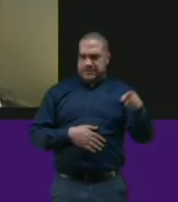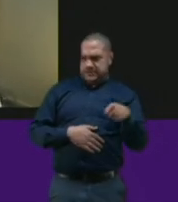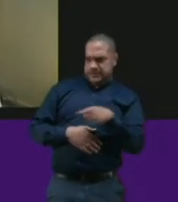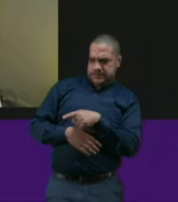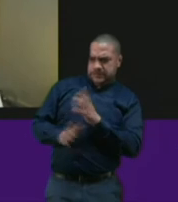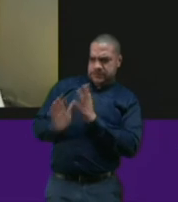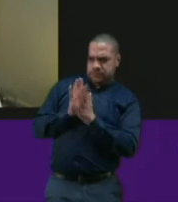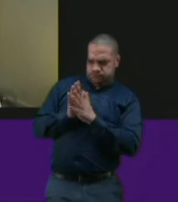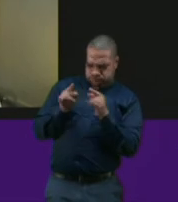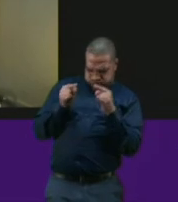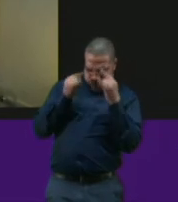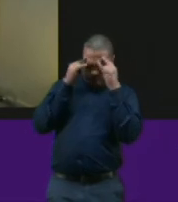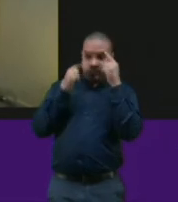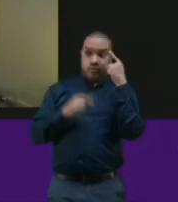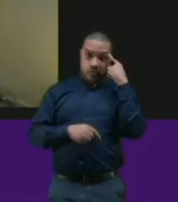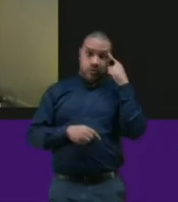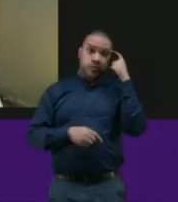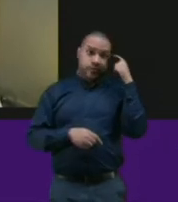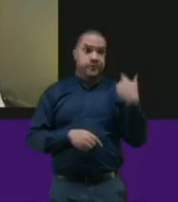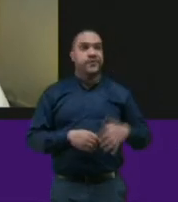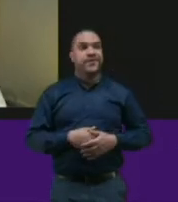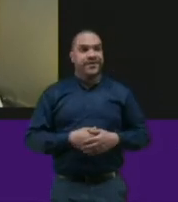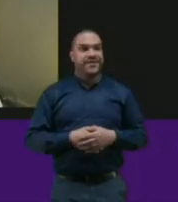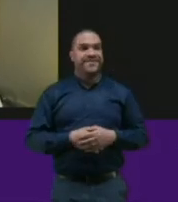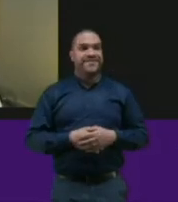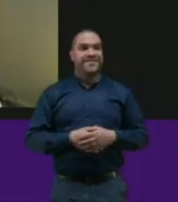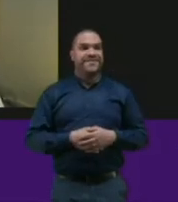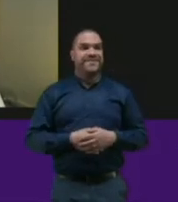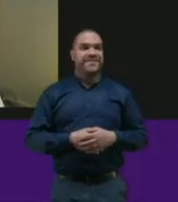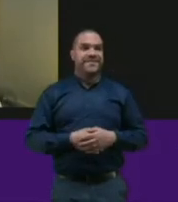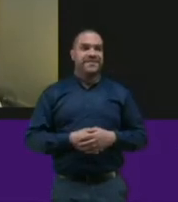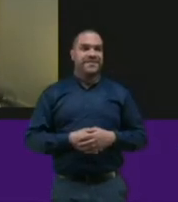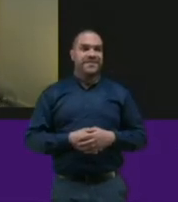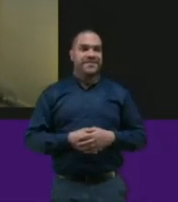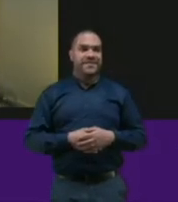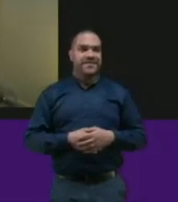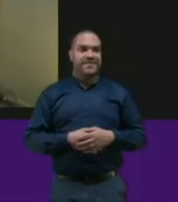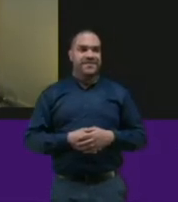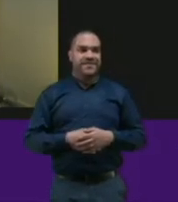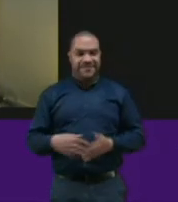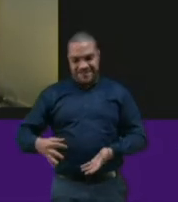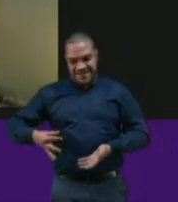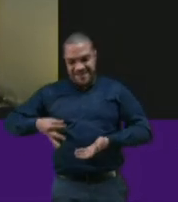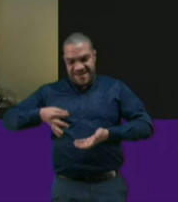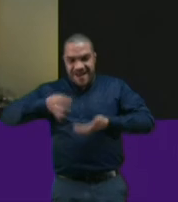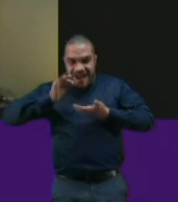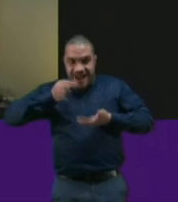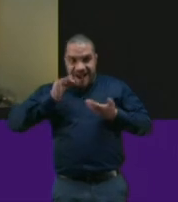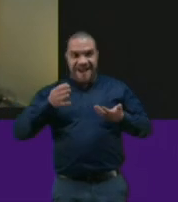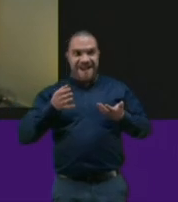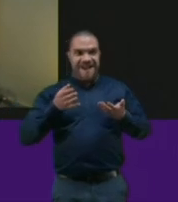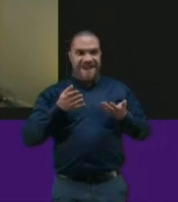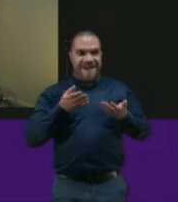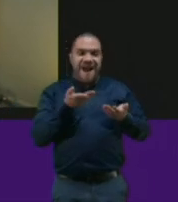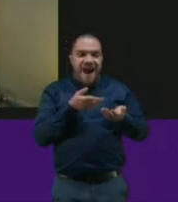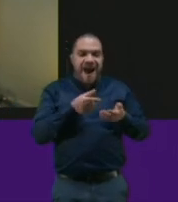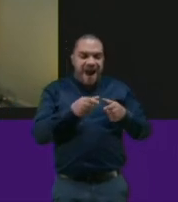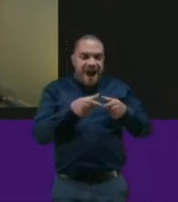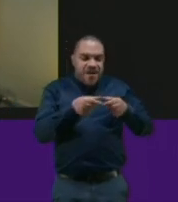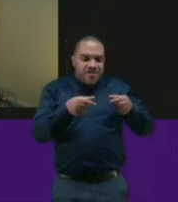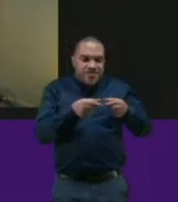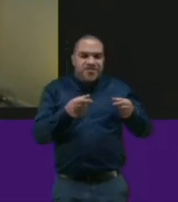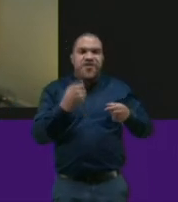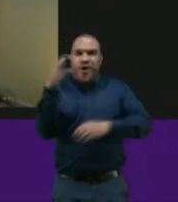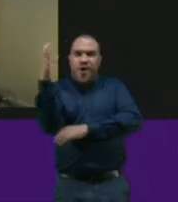Bueno. Le regalo un cafecito y a Chiras. para ambientar este ambiente colombiano.